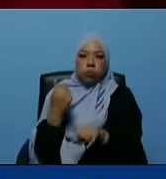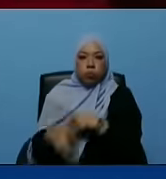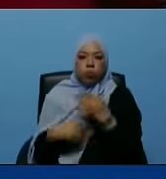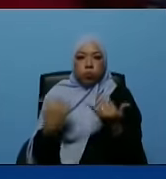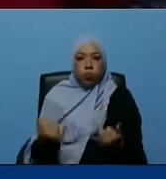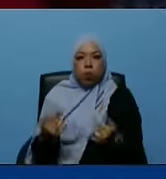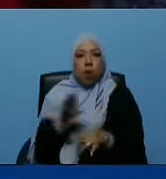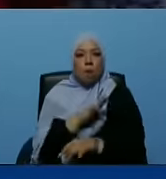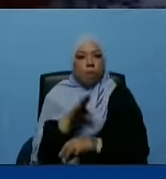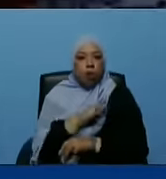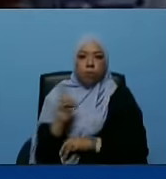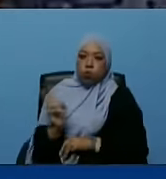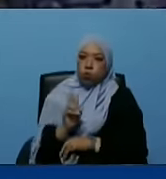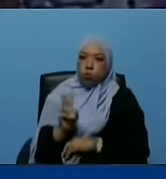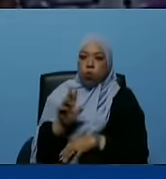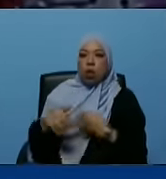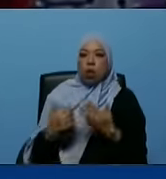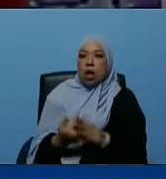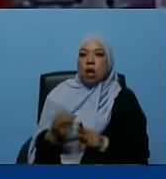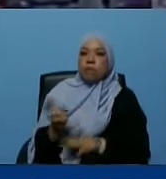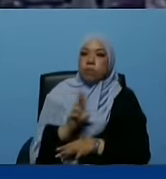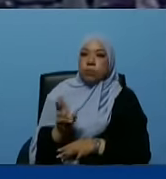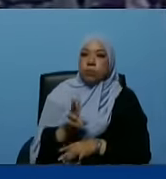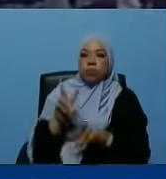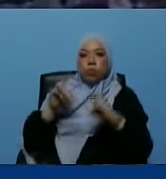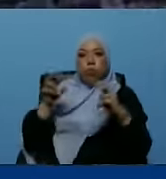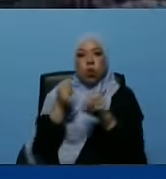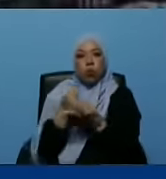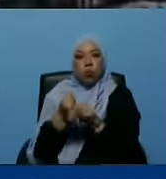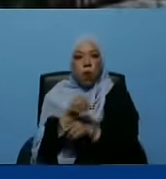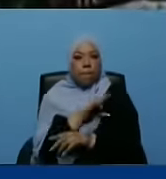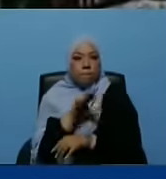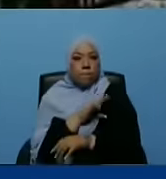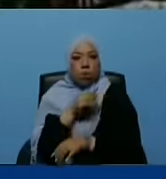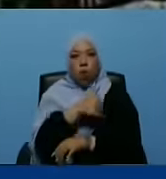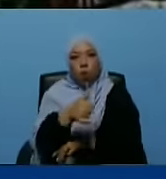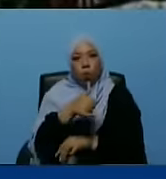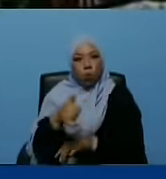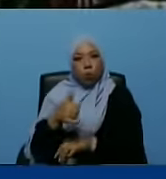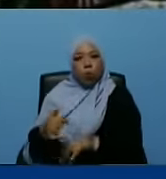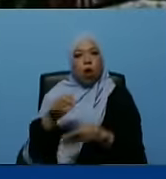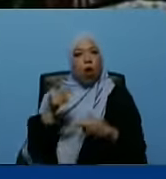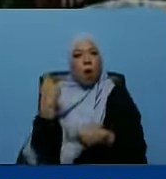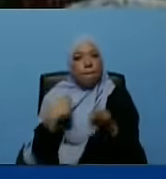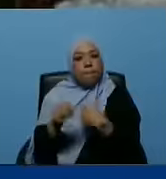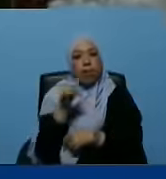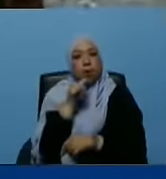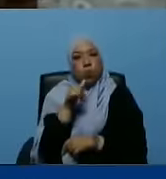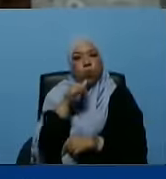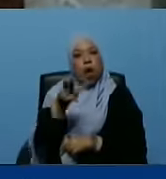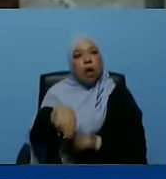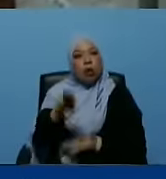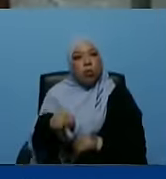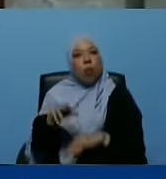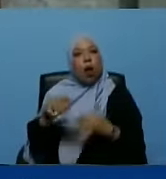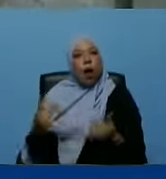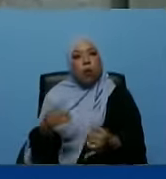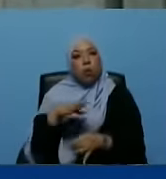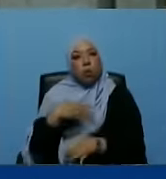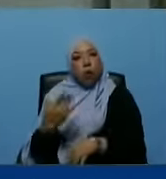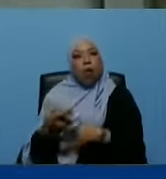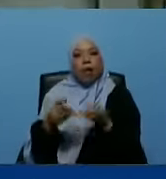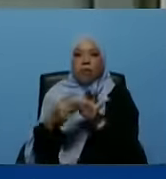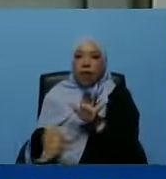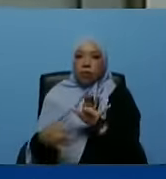sean auténticos propietarios, titulares de la propiedad de cada uno de sus comercios, y que más nunca pueda la